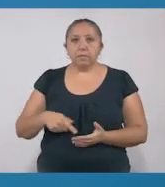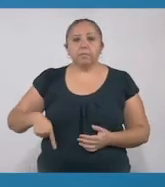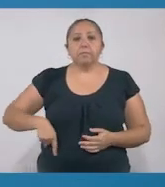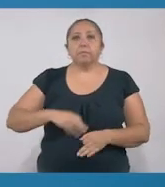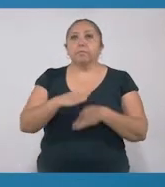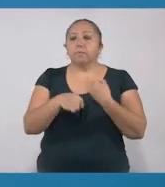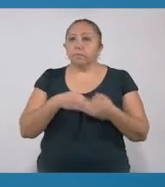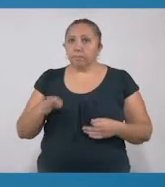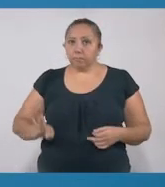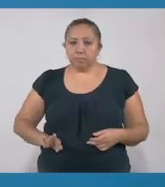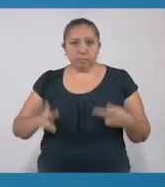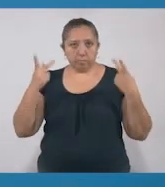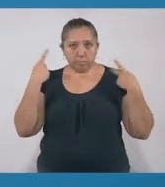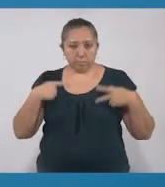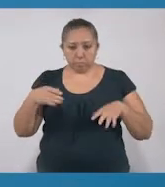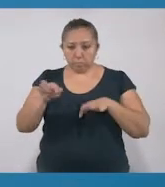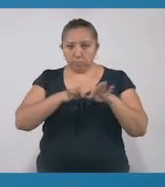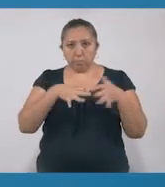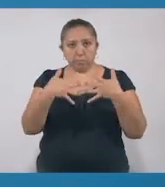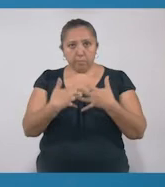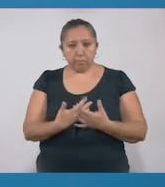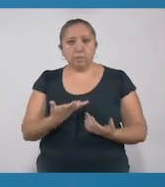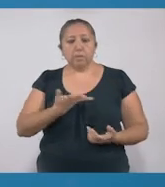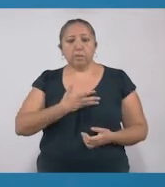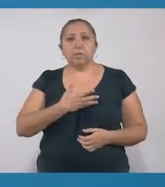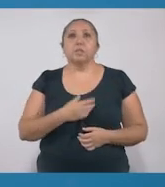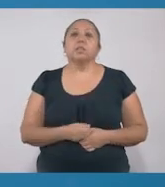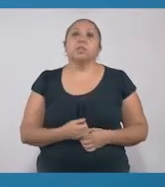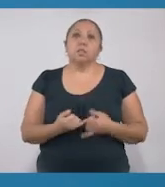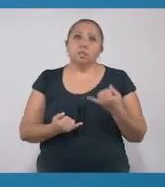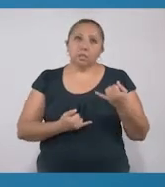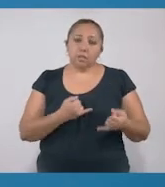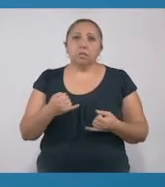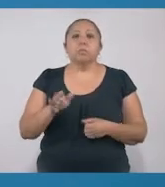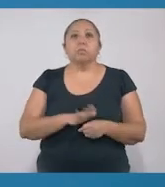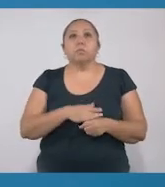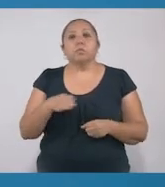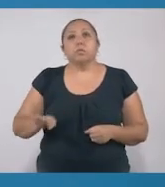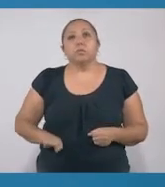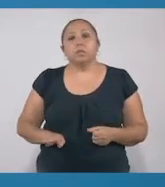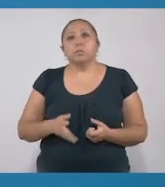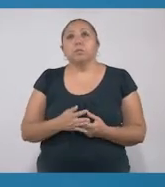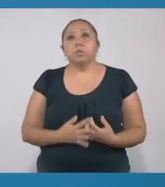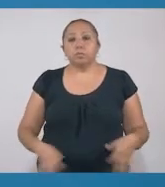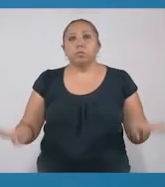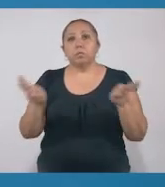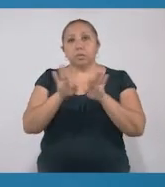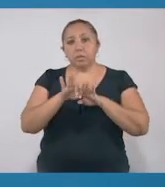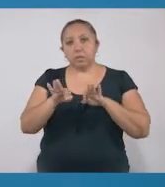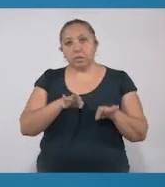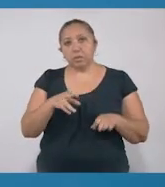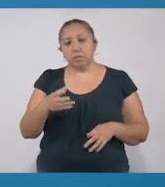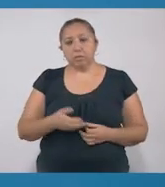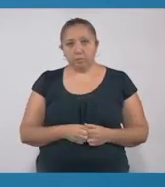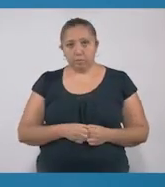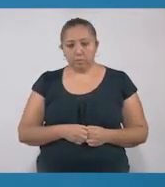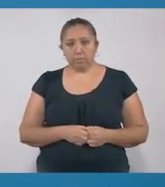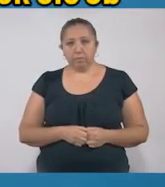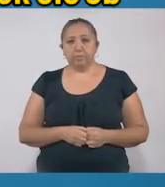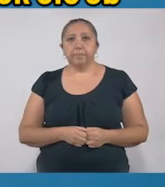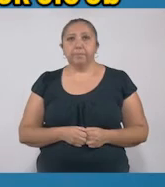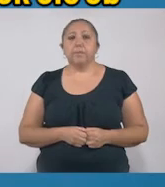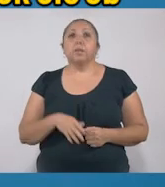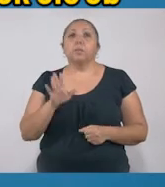todo tipo de personal que labore en empresas que tienen permitido abrir por tratarse de giros esenciales, tengan o no contacto con sus